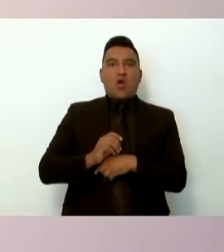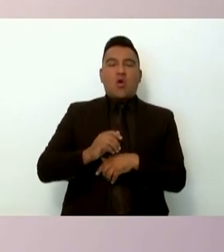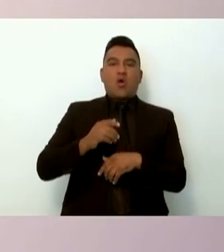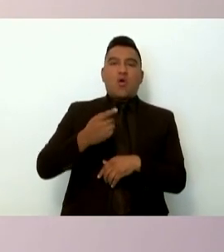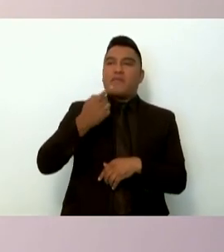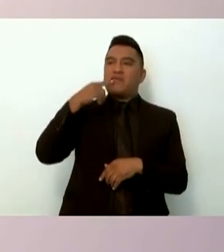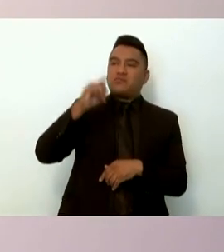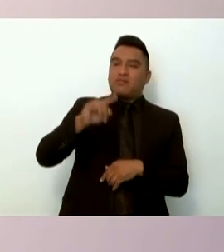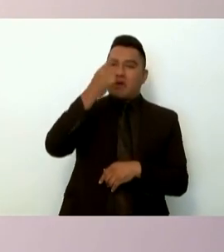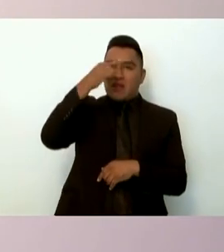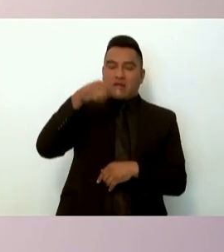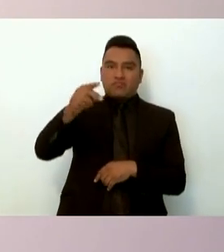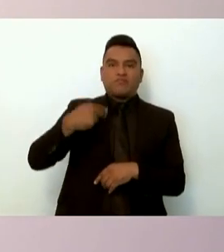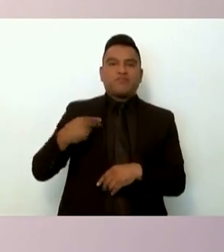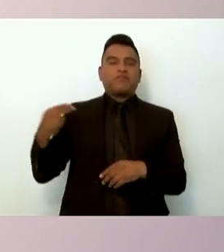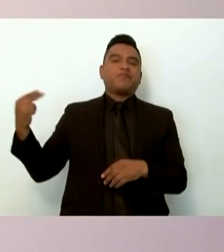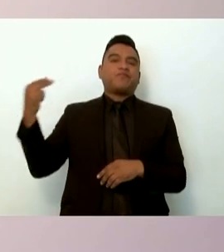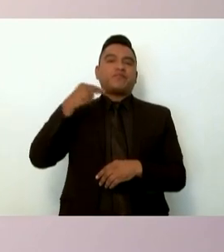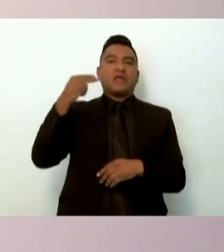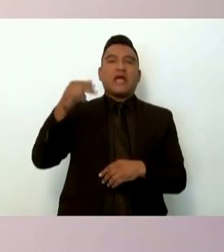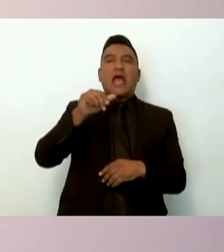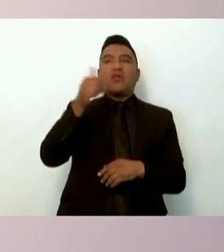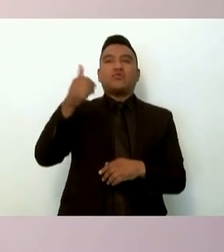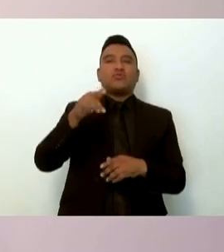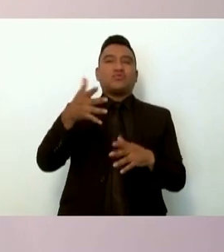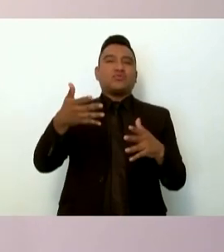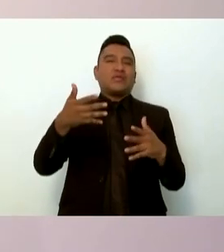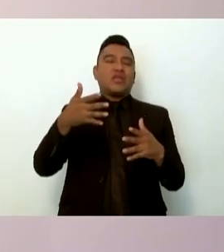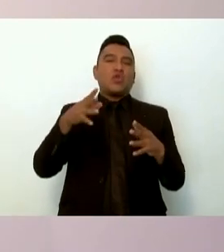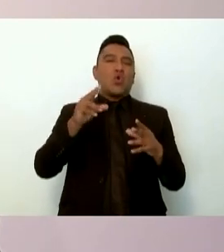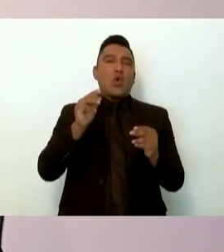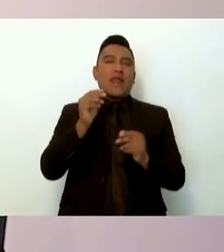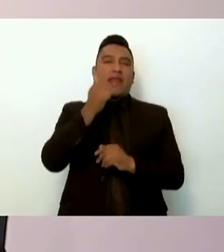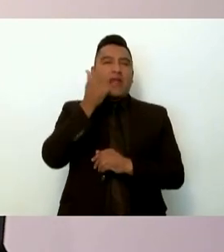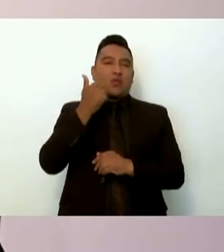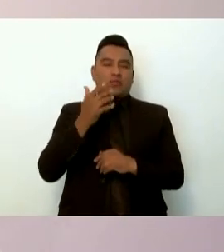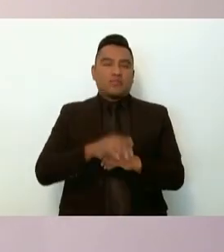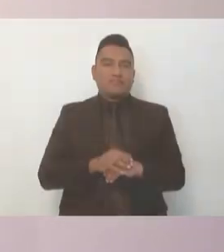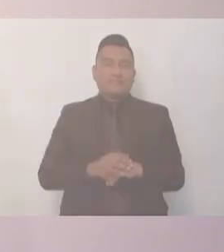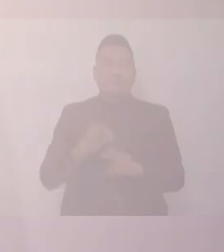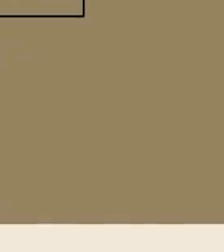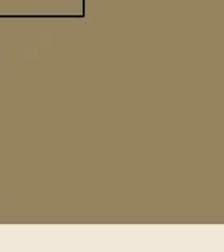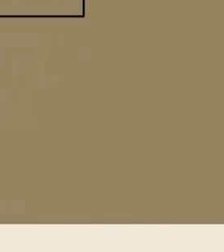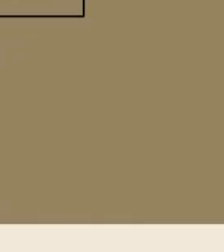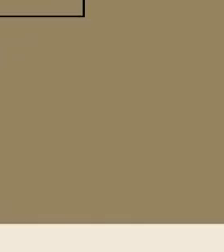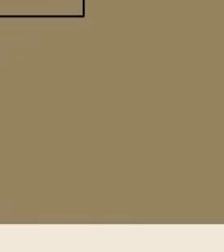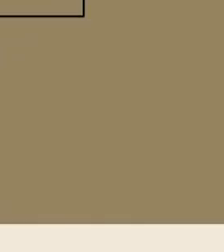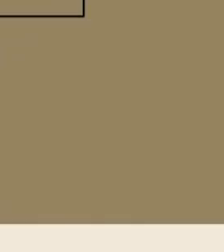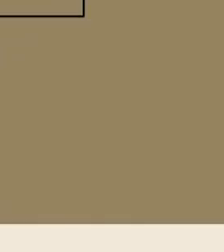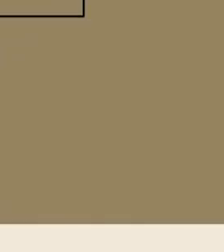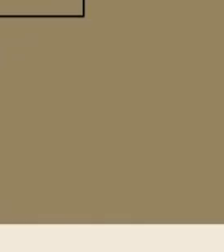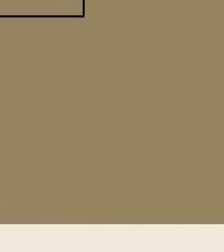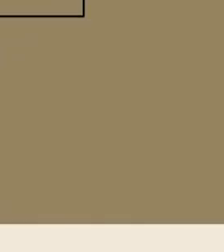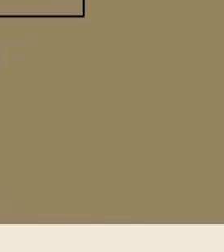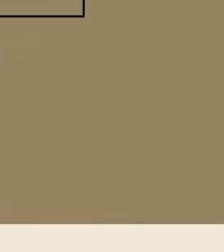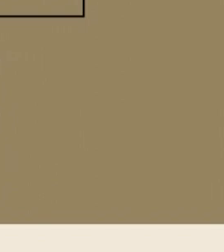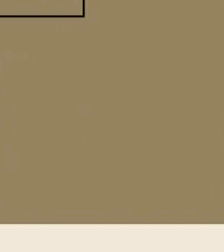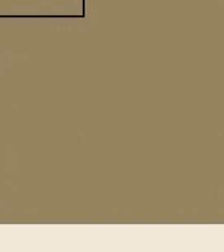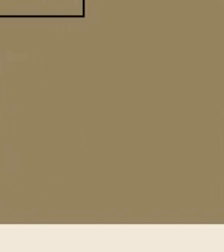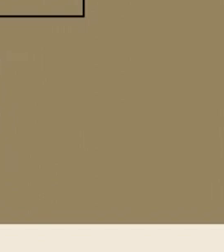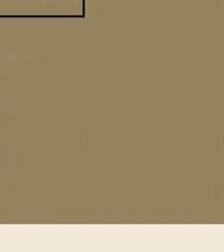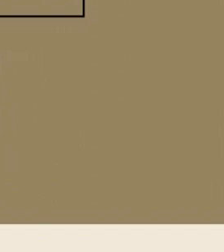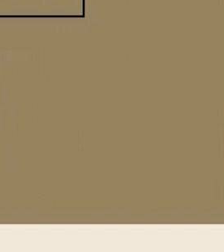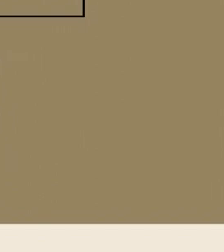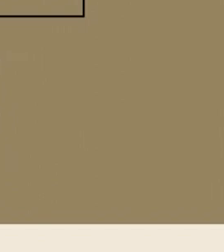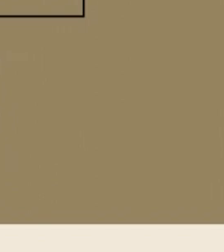que eran contrarios mezclados a los estudiantes. Esto lo hemos ido también cortejando con